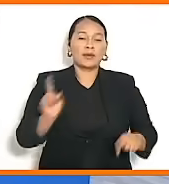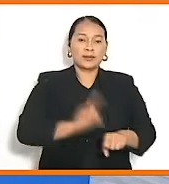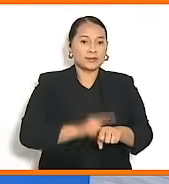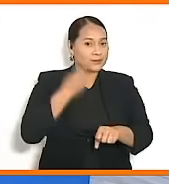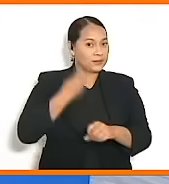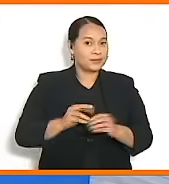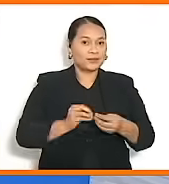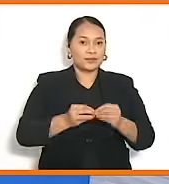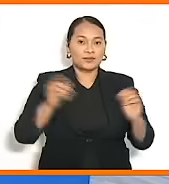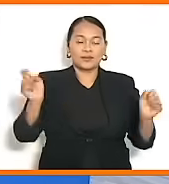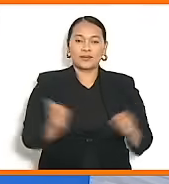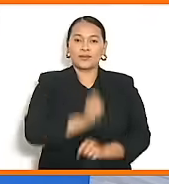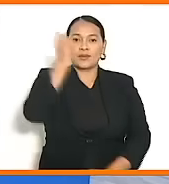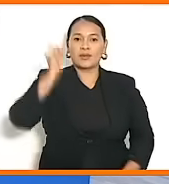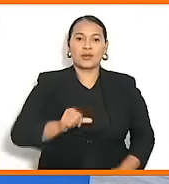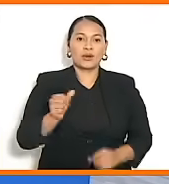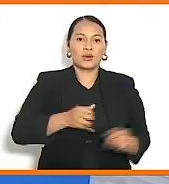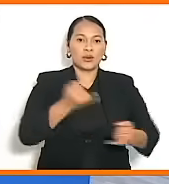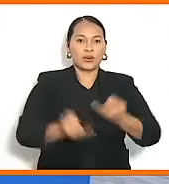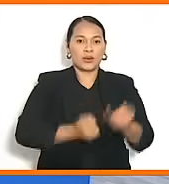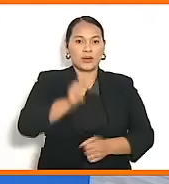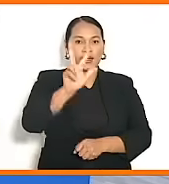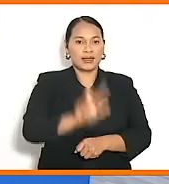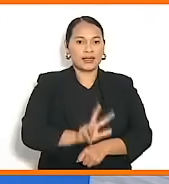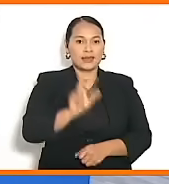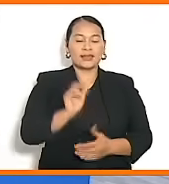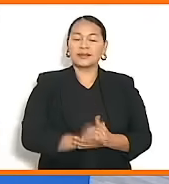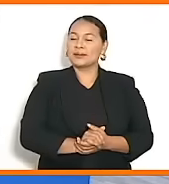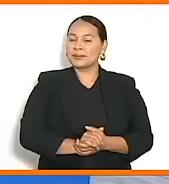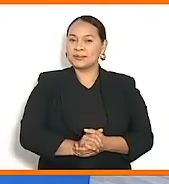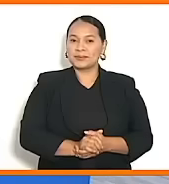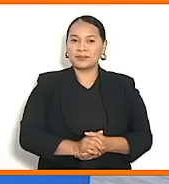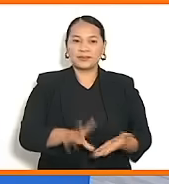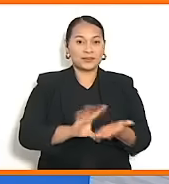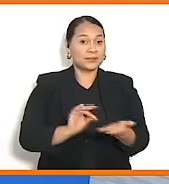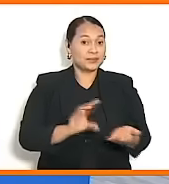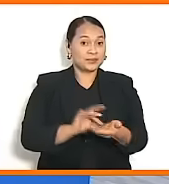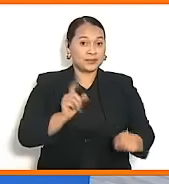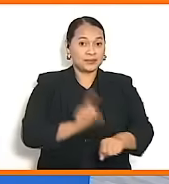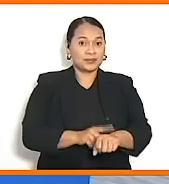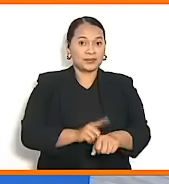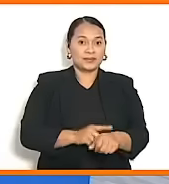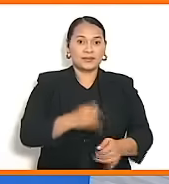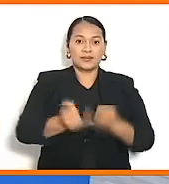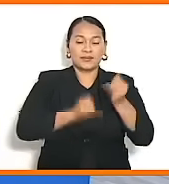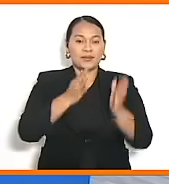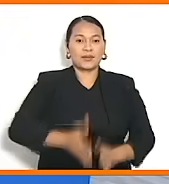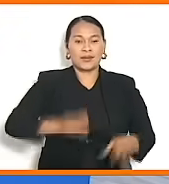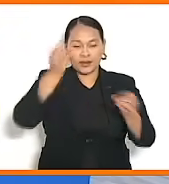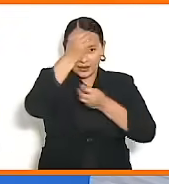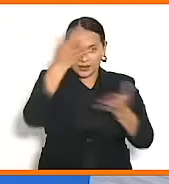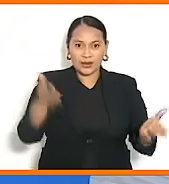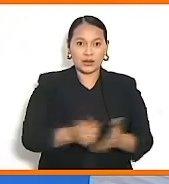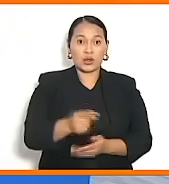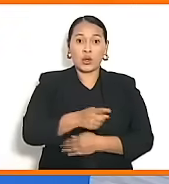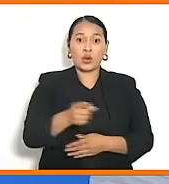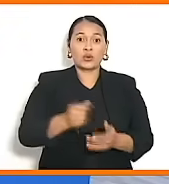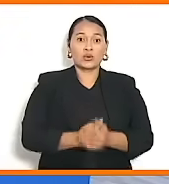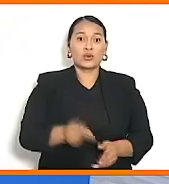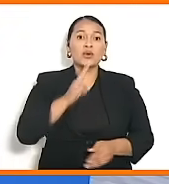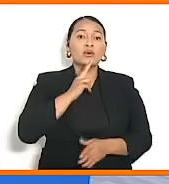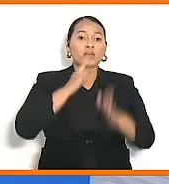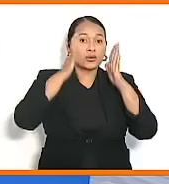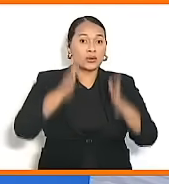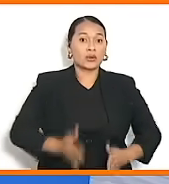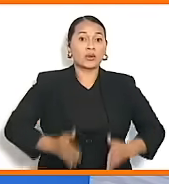tres dígitos que forman el número ganador en Juga 3. Aprovecha este momento, querido jugador, para comentarte que si sos de la zona noroccidente del